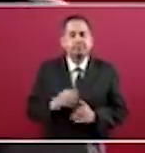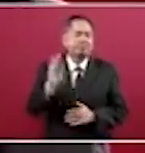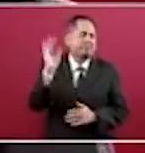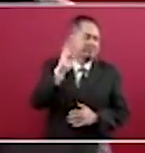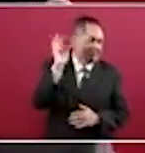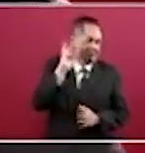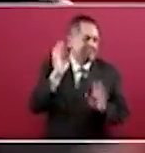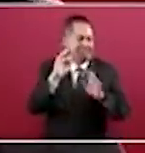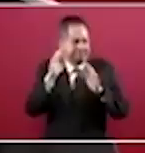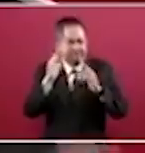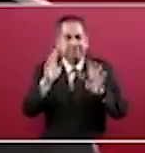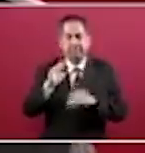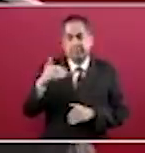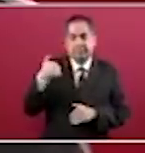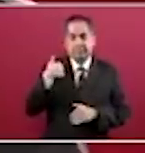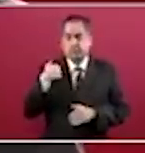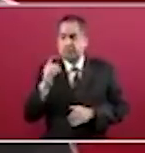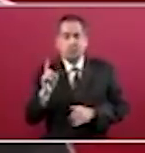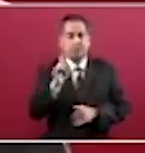sea cierto,